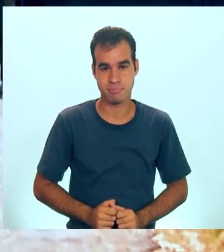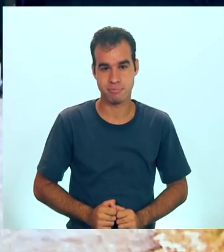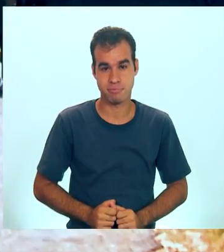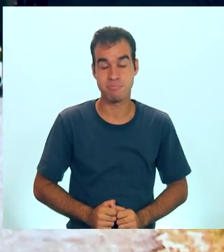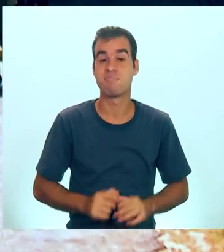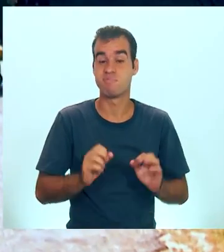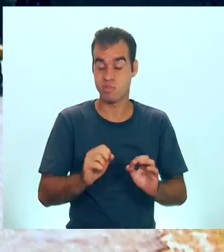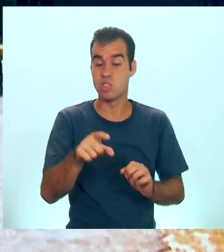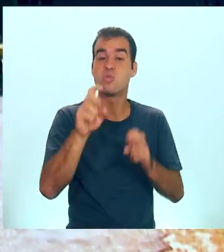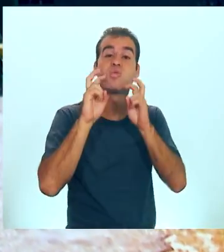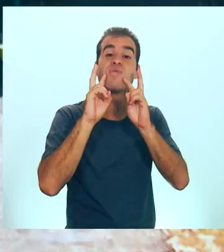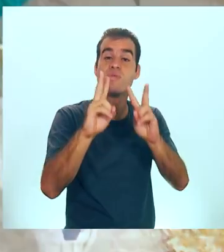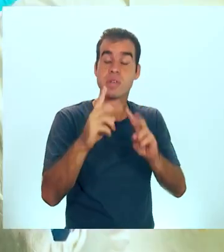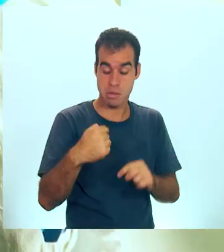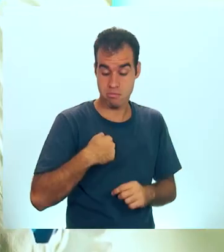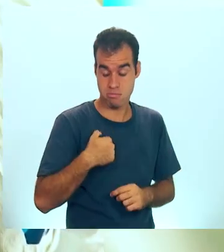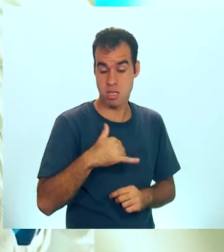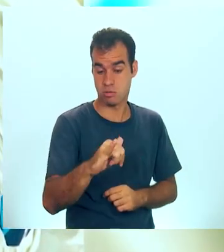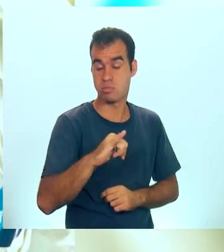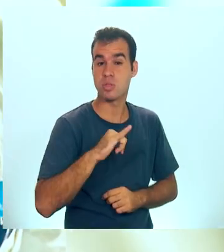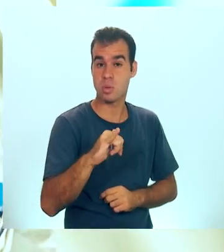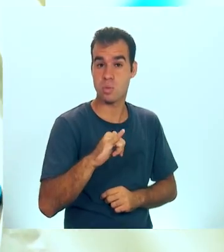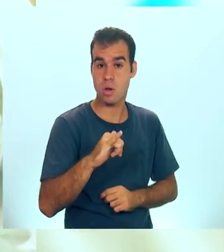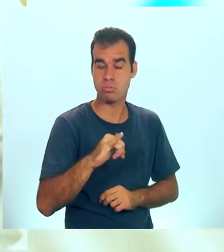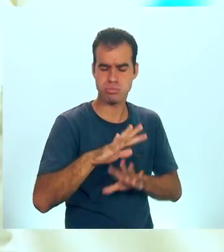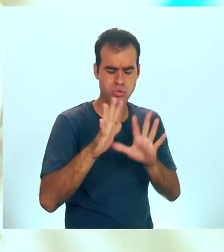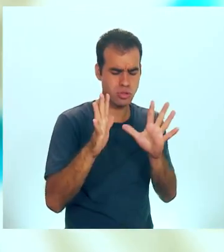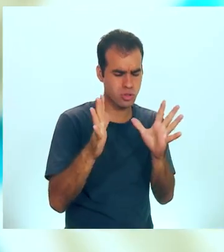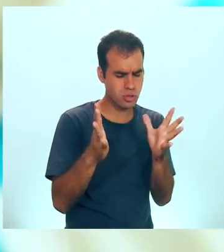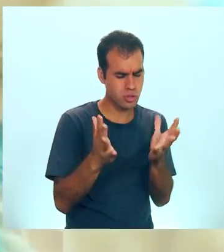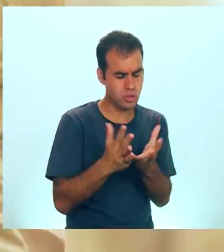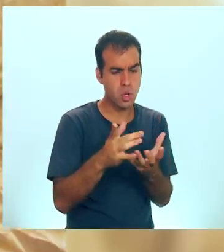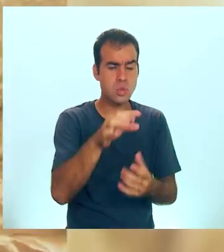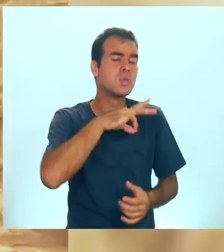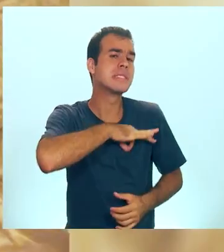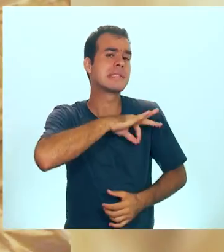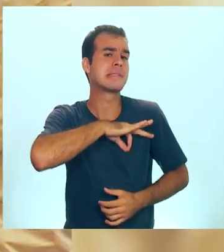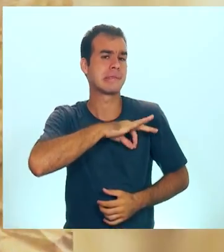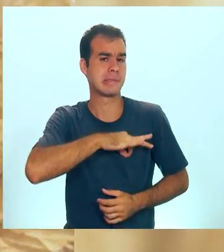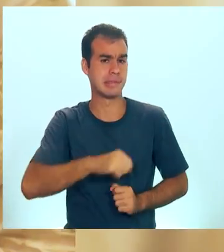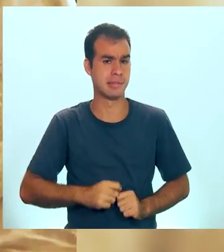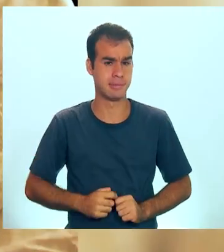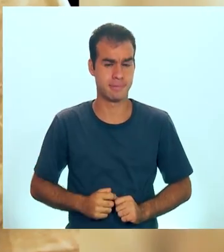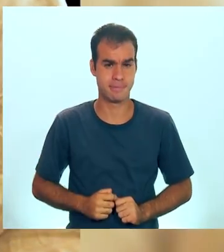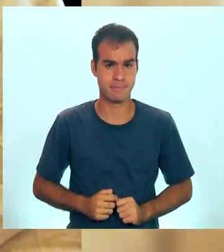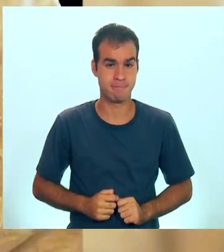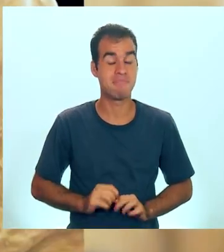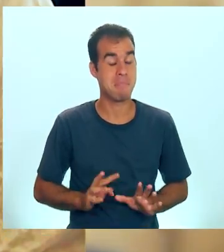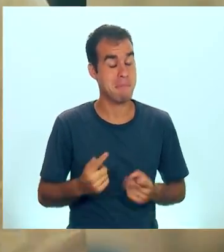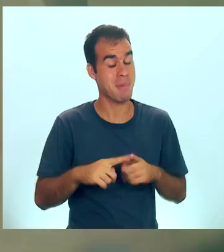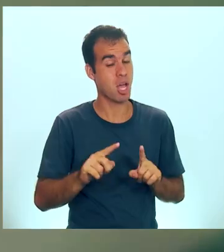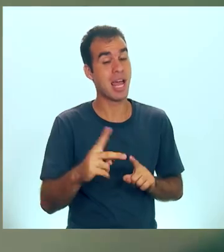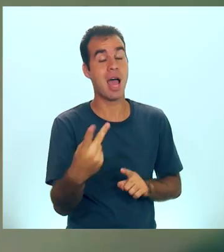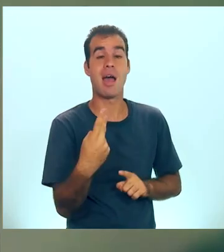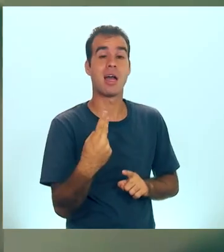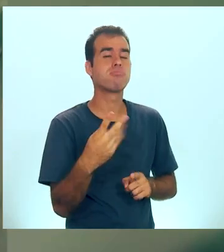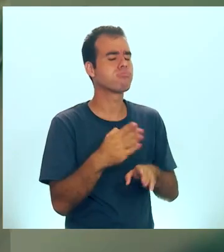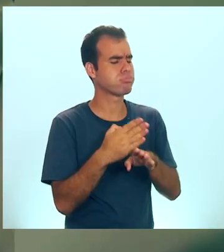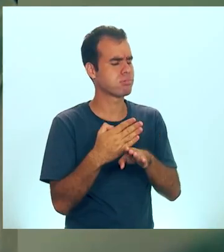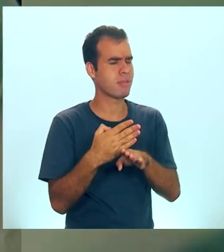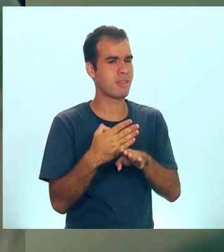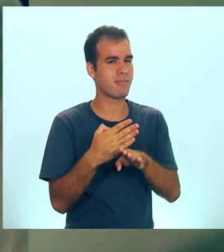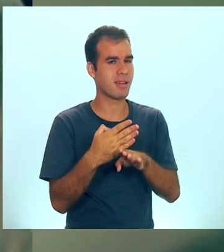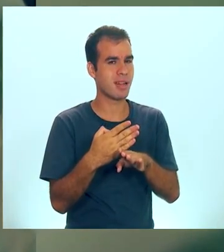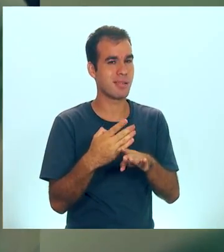con tu amor y los míos, con todos tus dolores. Y entonces ya somos diferentes, porque mi mano